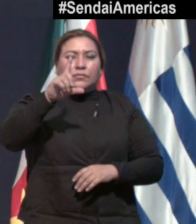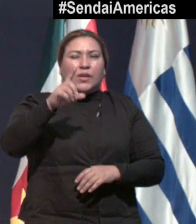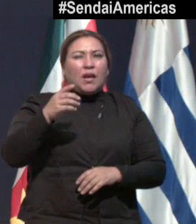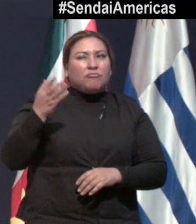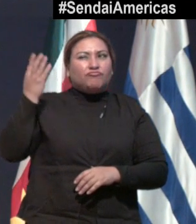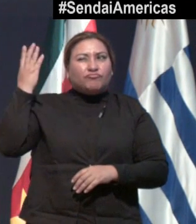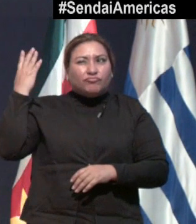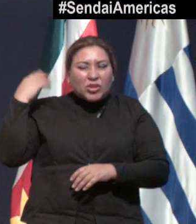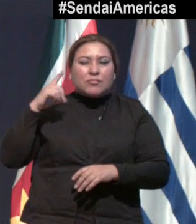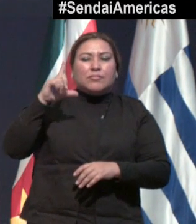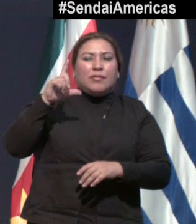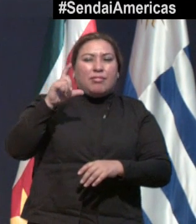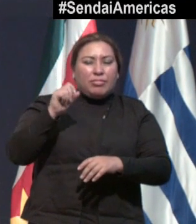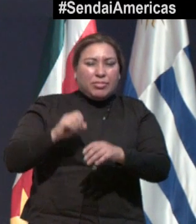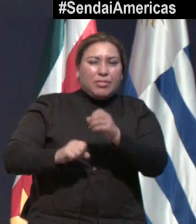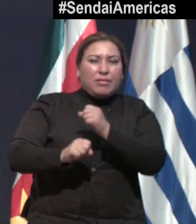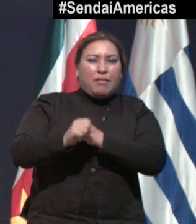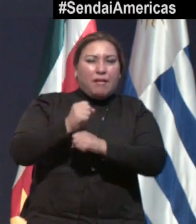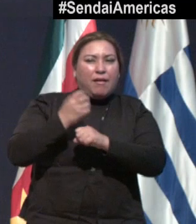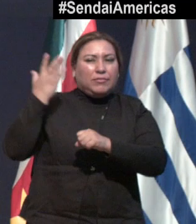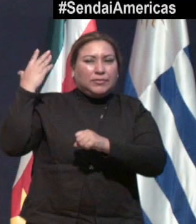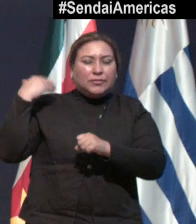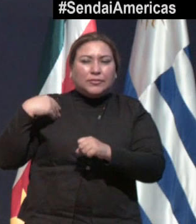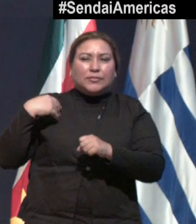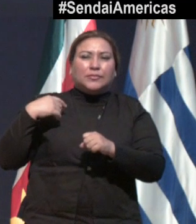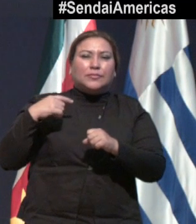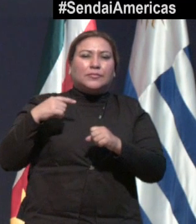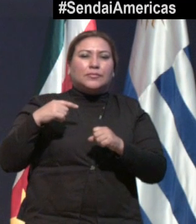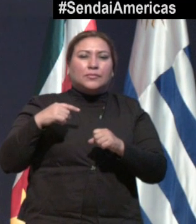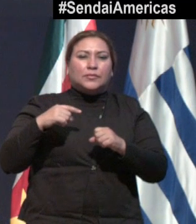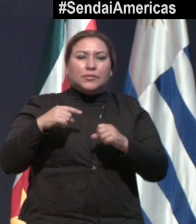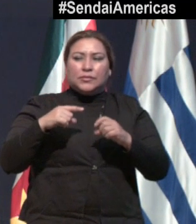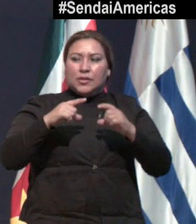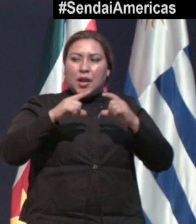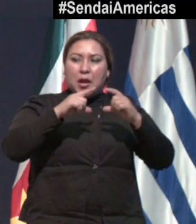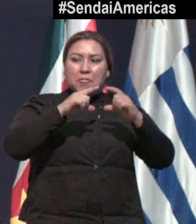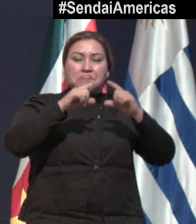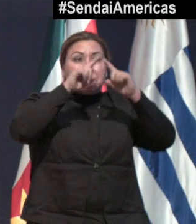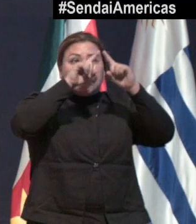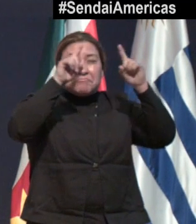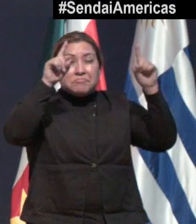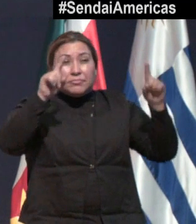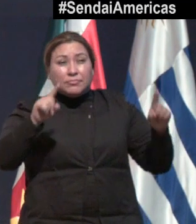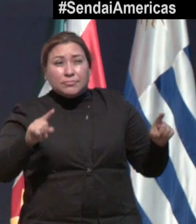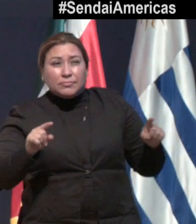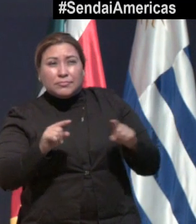son los 10 años del marco de IOGO, hemos visto,